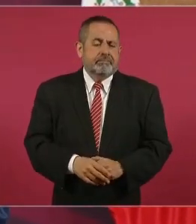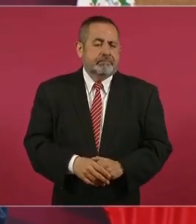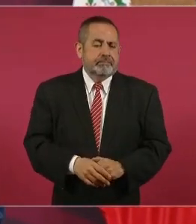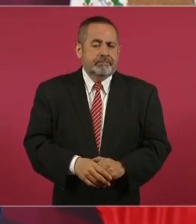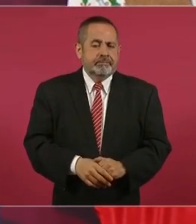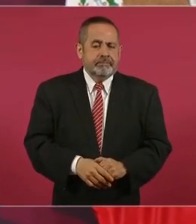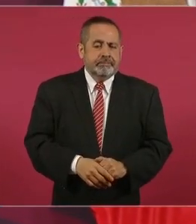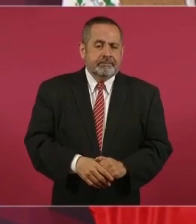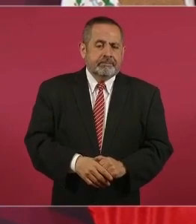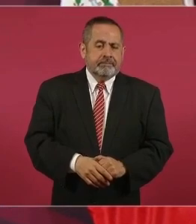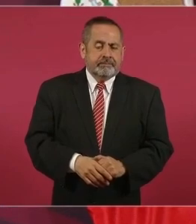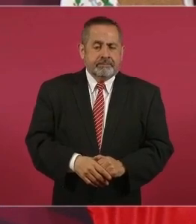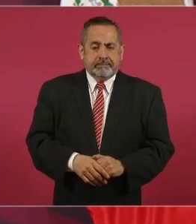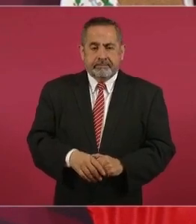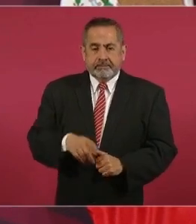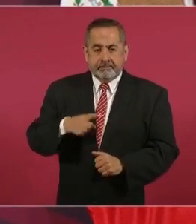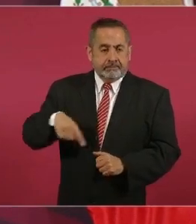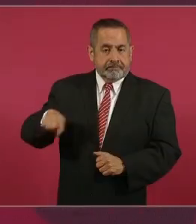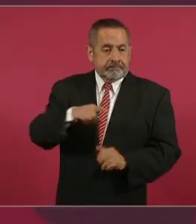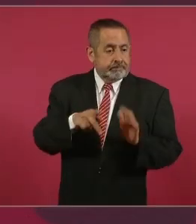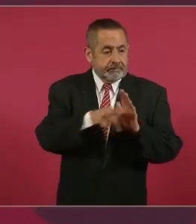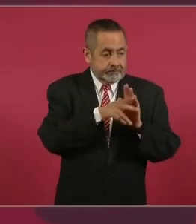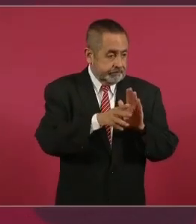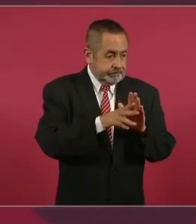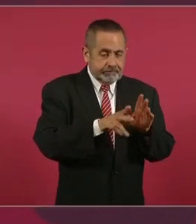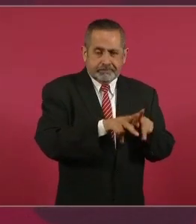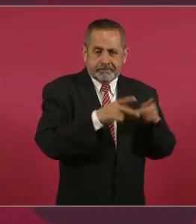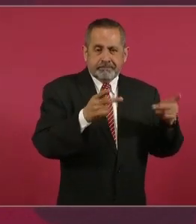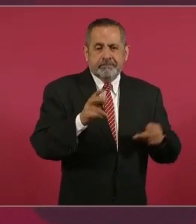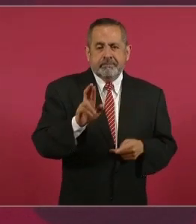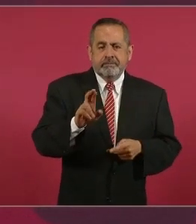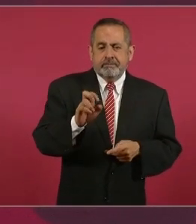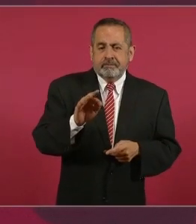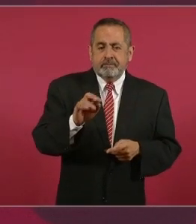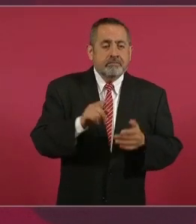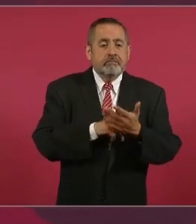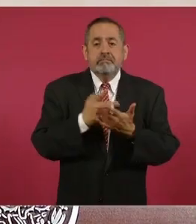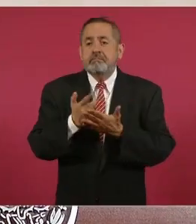hasta en las encuestas que hace el Reforma,